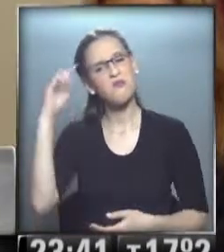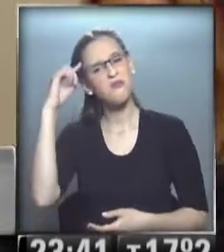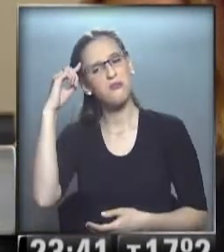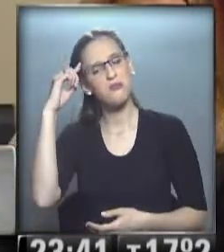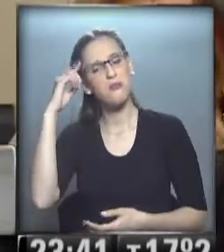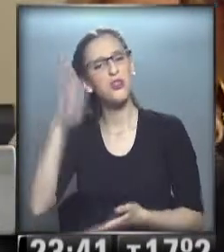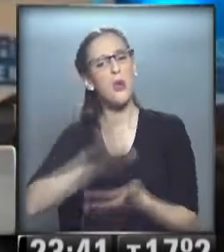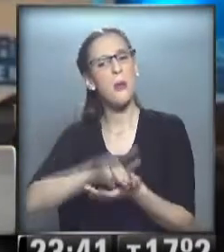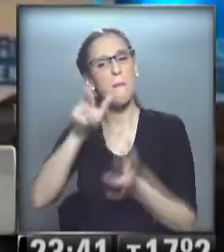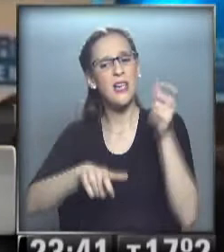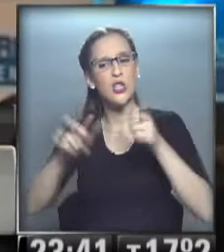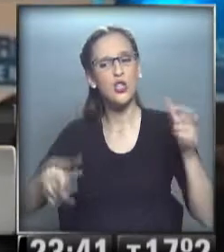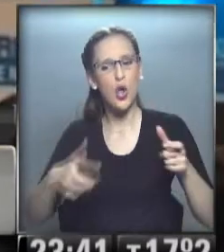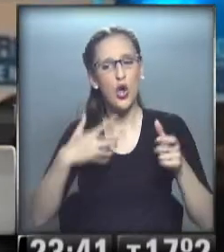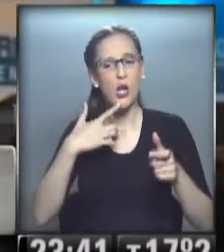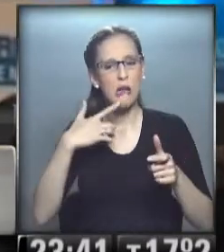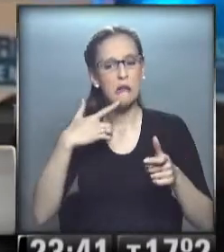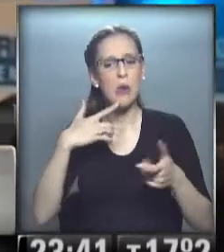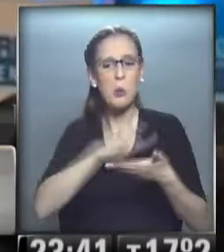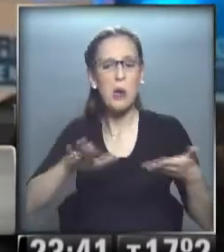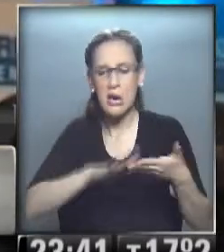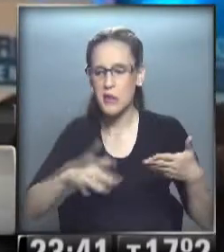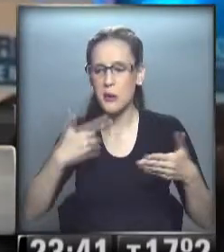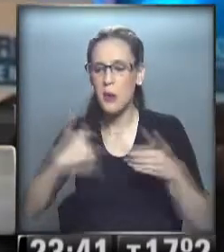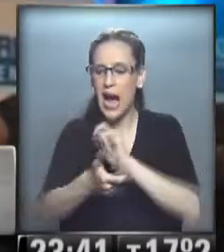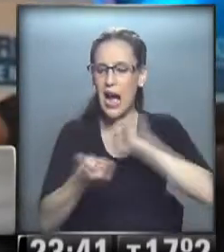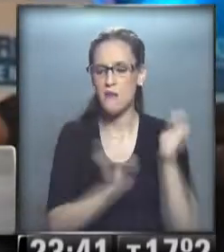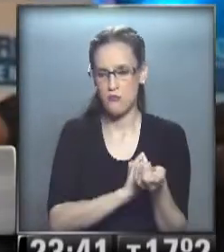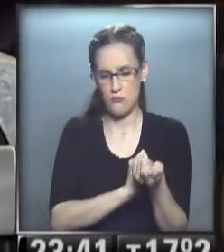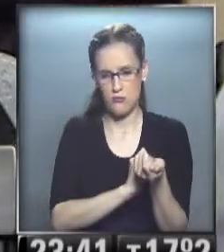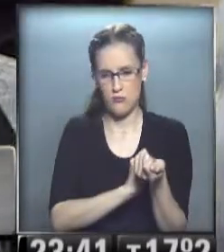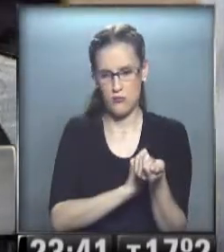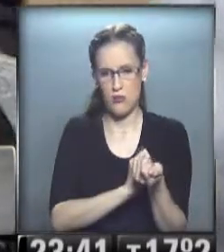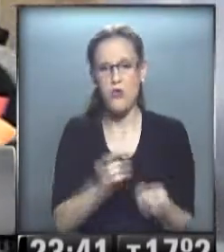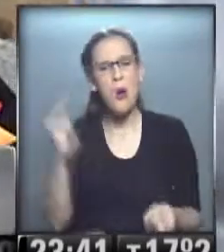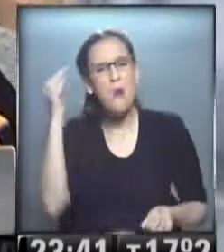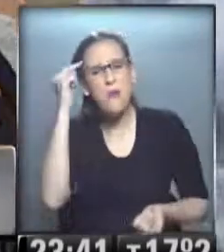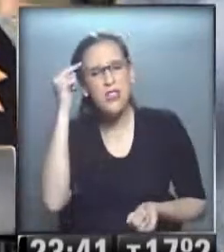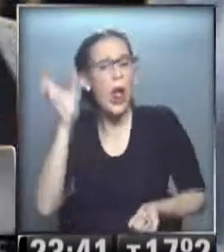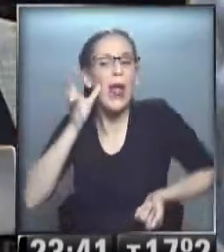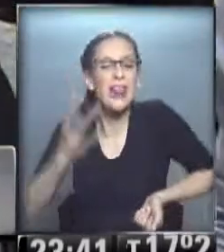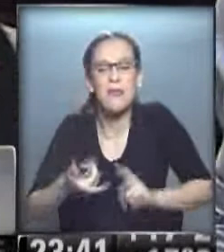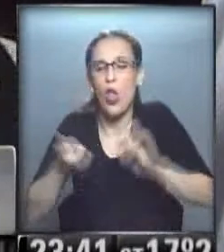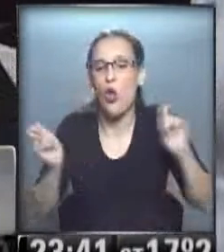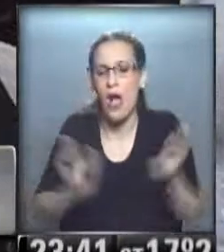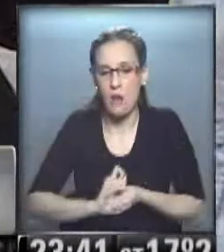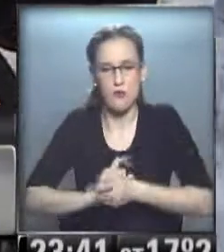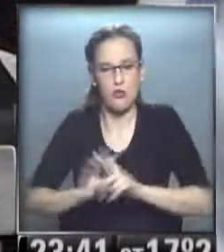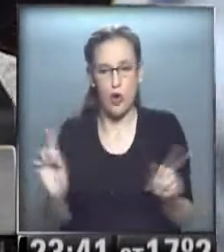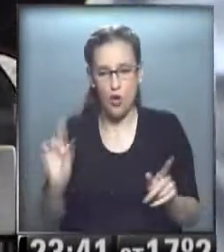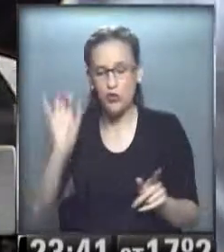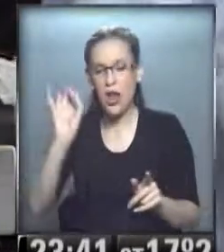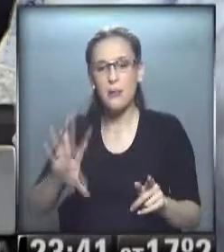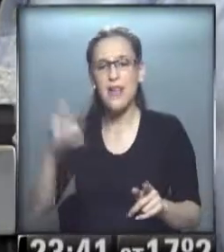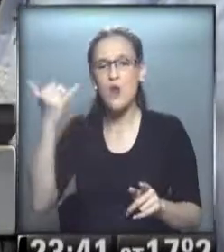sino que van a ratificar una línea que ha sido equivocada. En realidad me parece que no hay demasiados cambios, lo que hay es solamente un